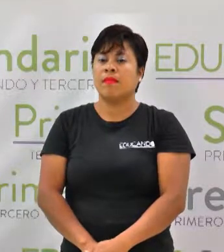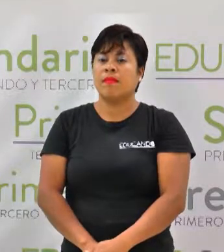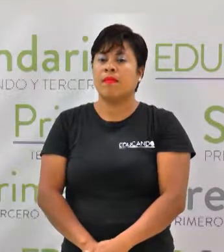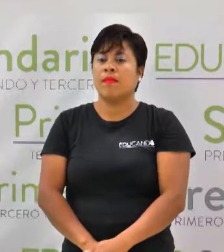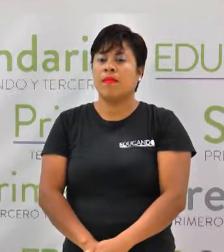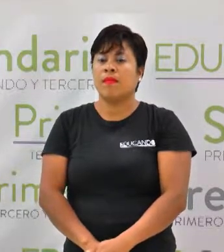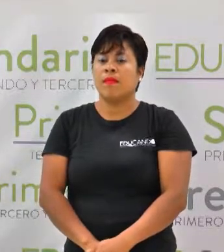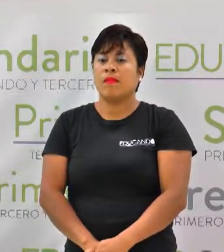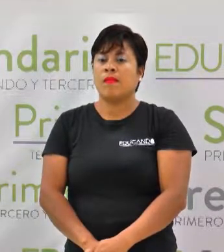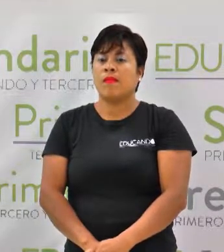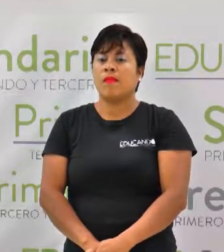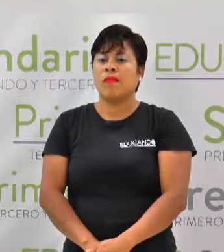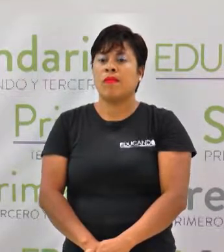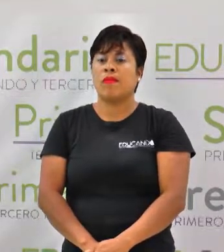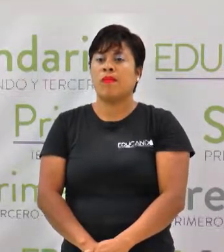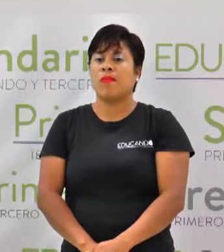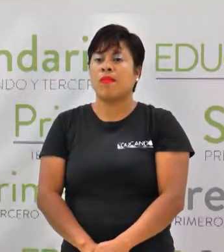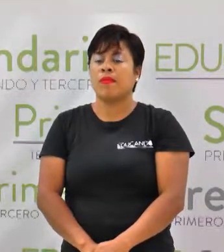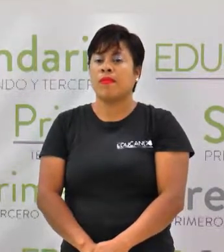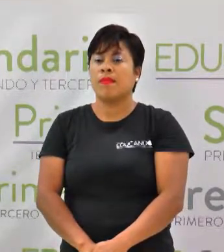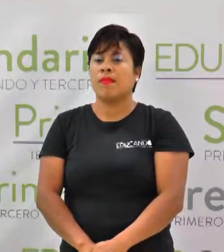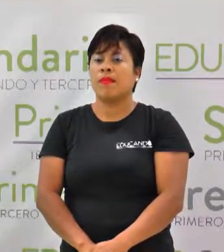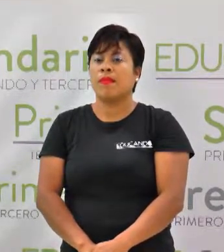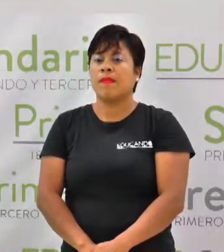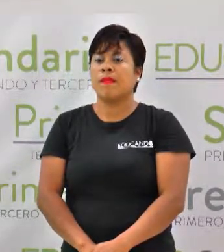las casas, ¿verdad?